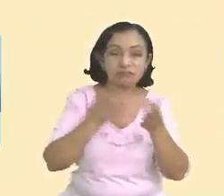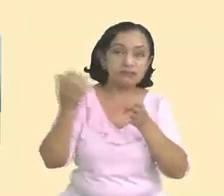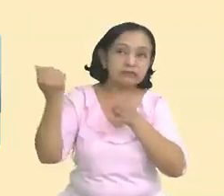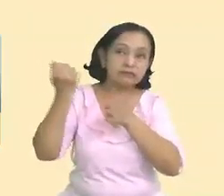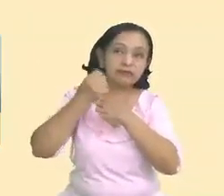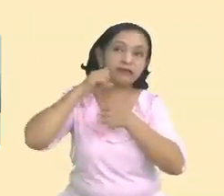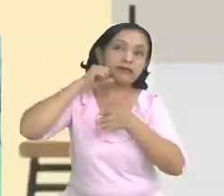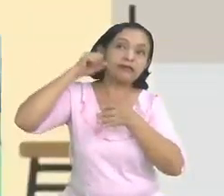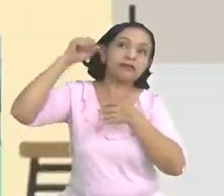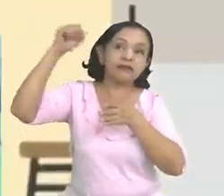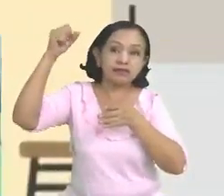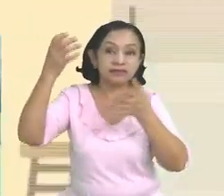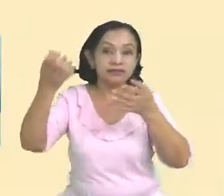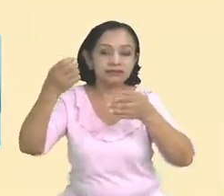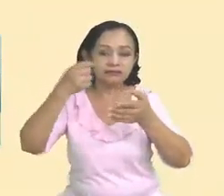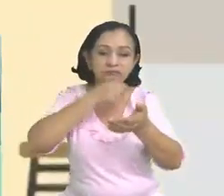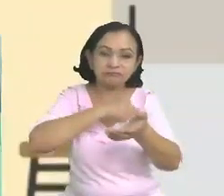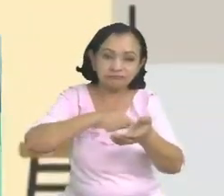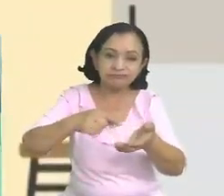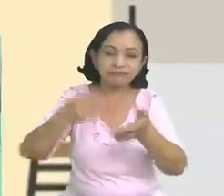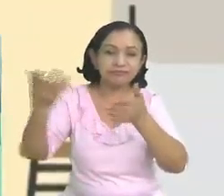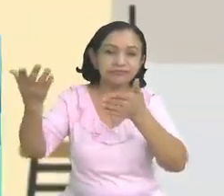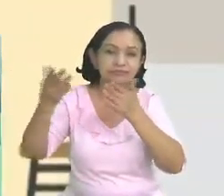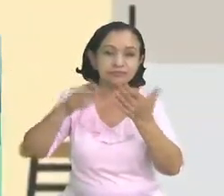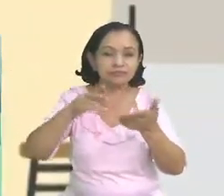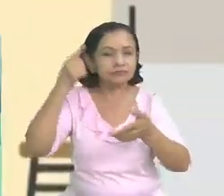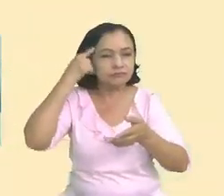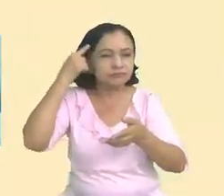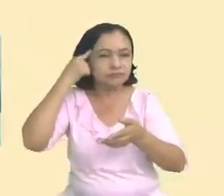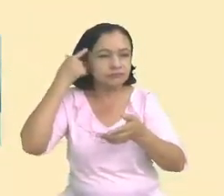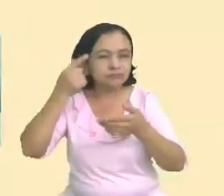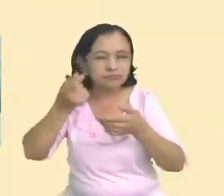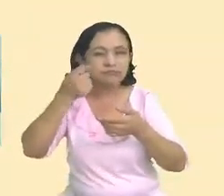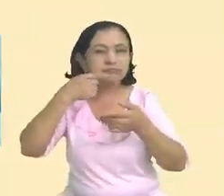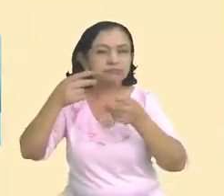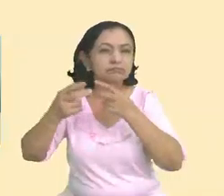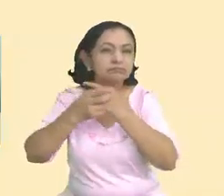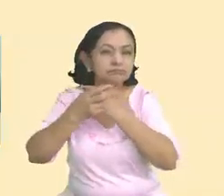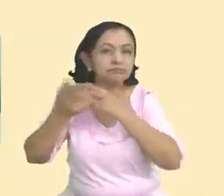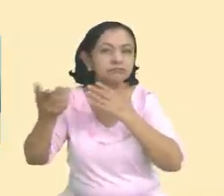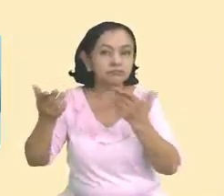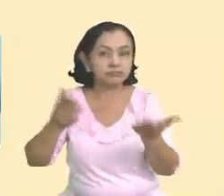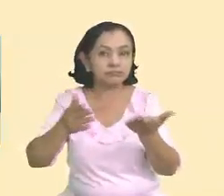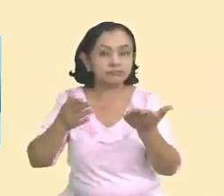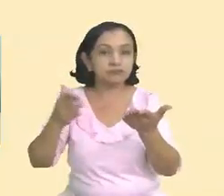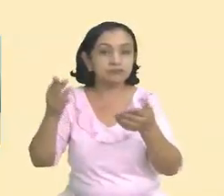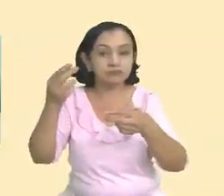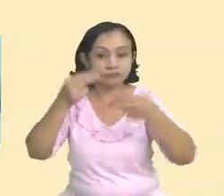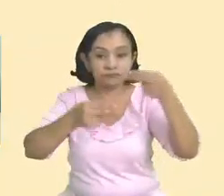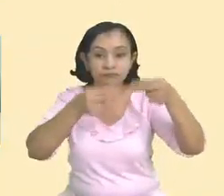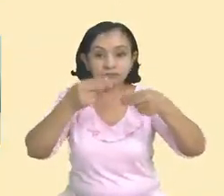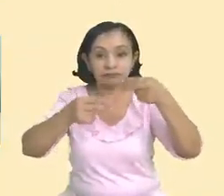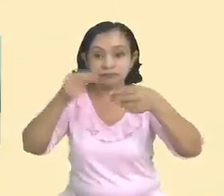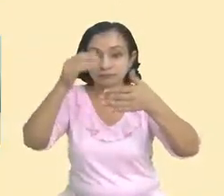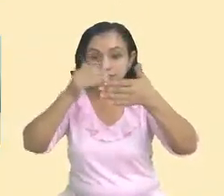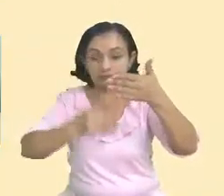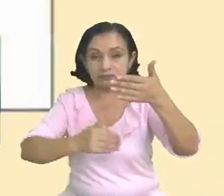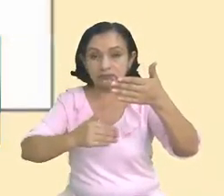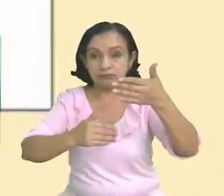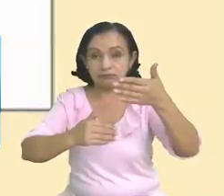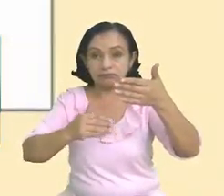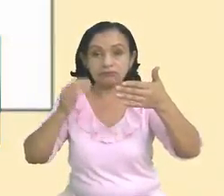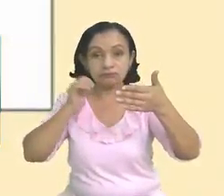matarse, intentos suicidas, planes suicidas o incluso pues suicidios consumados que están dentro de las estadísticas en menor medida